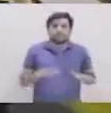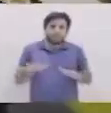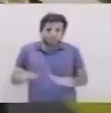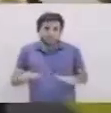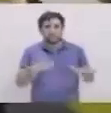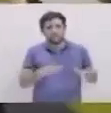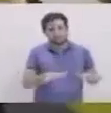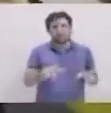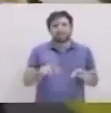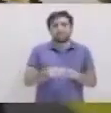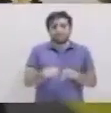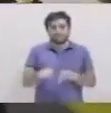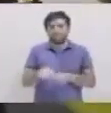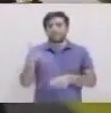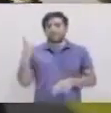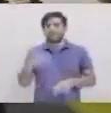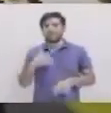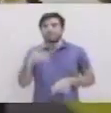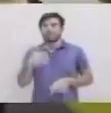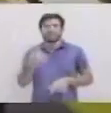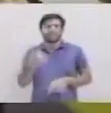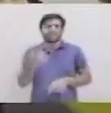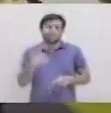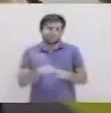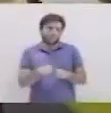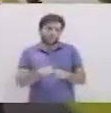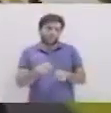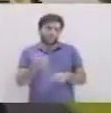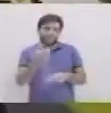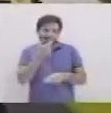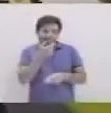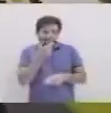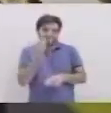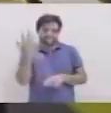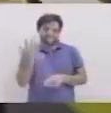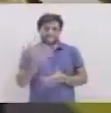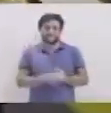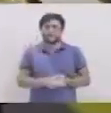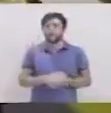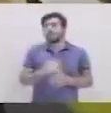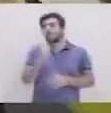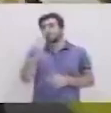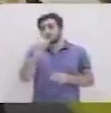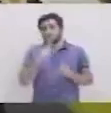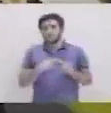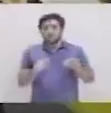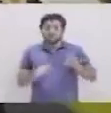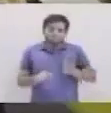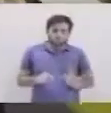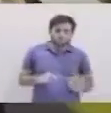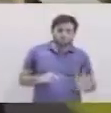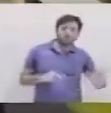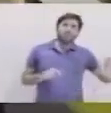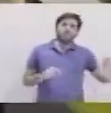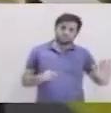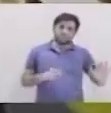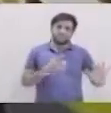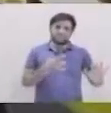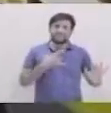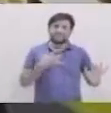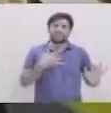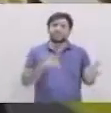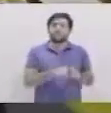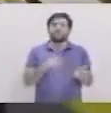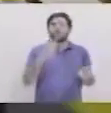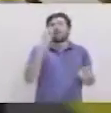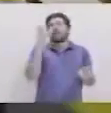Da pie a lo que tú dijiste de lo gracioso. Sí. Pero luego la parte dulce, ¿verdad? Que dijiste es justo